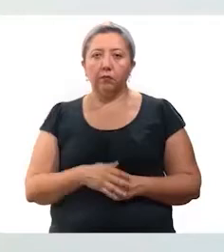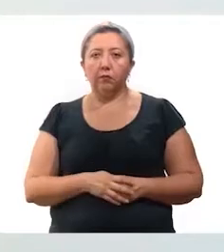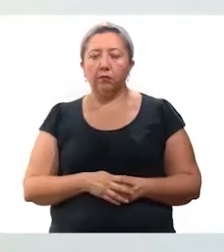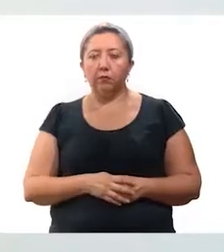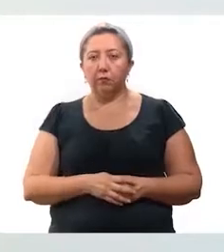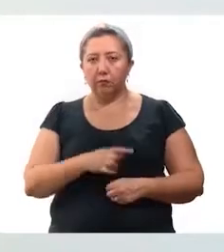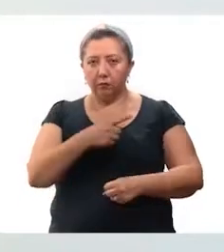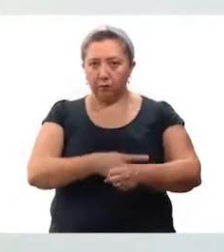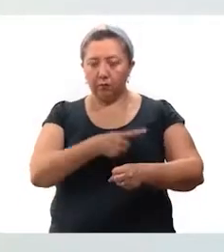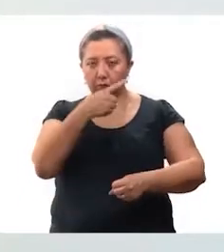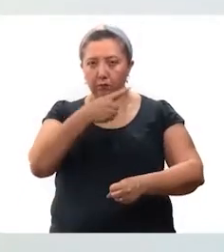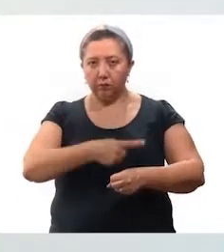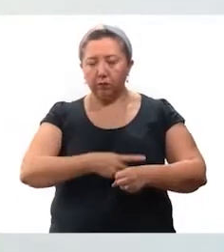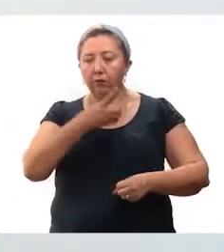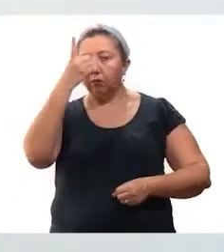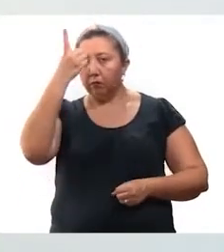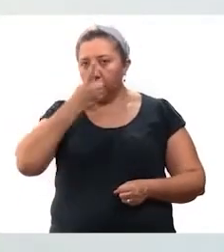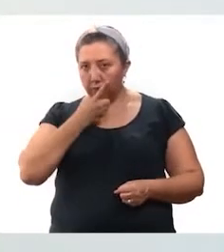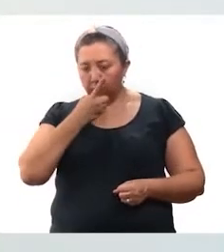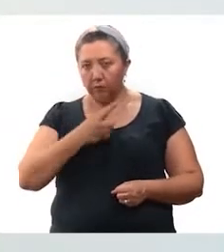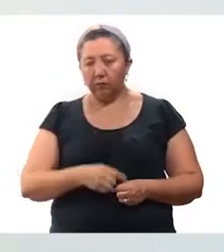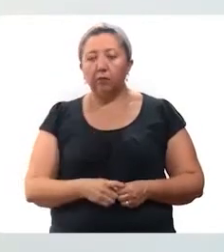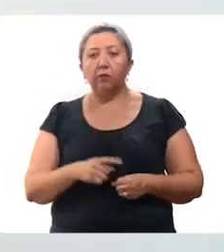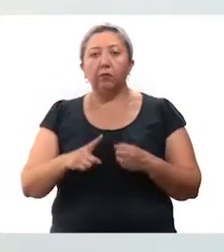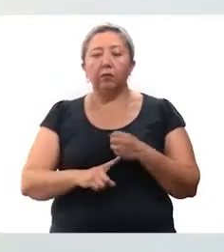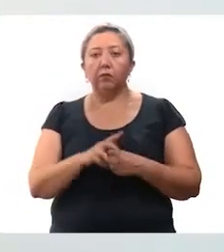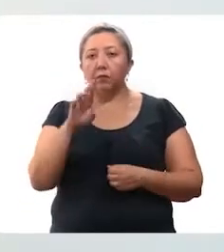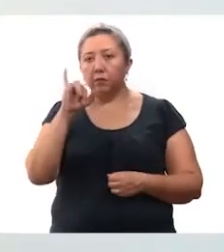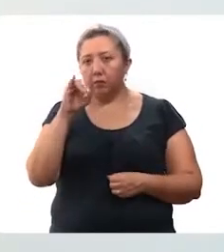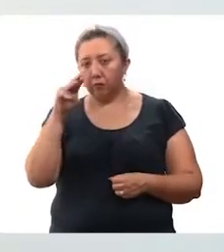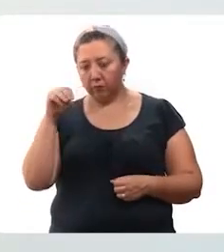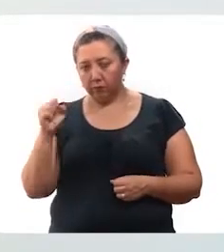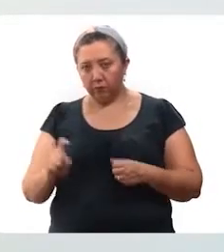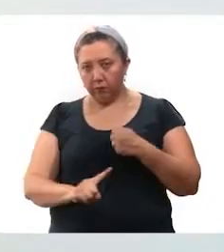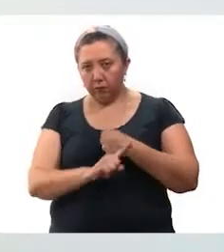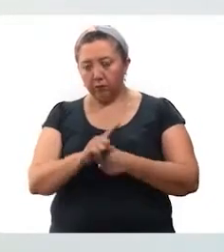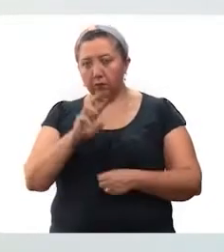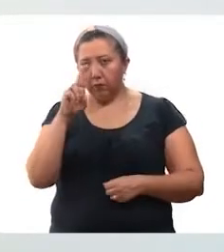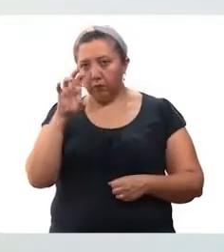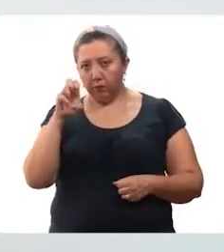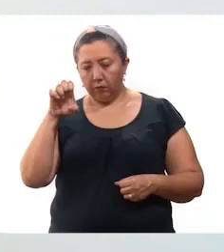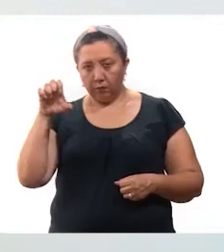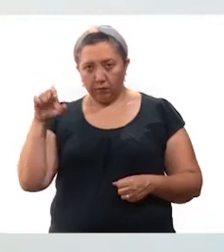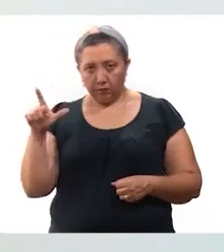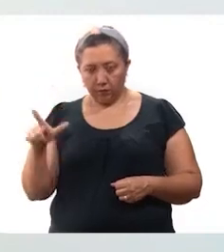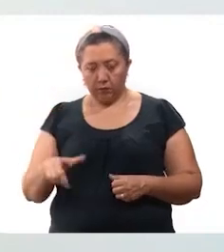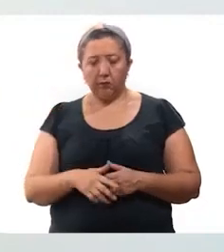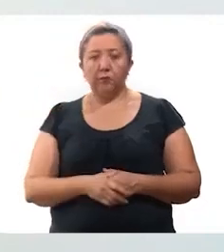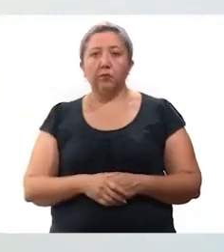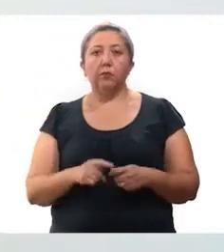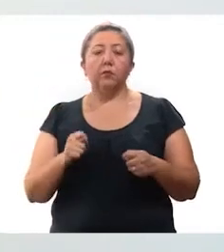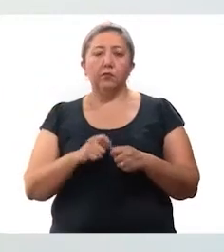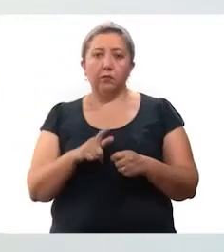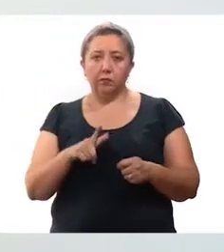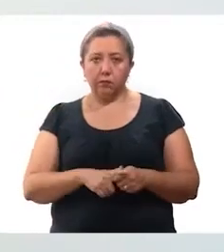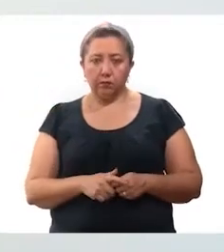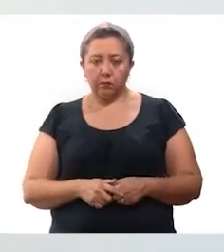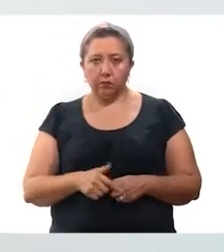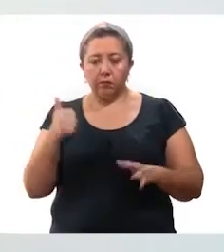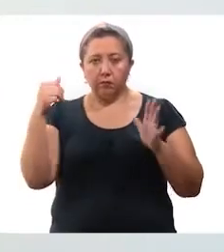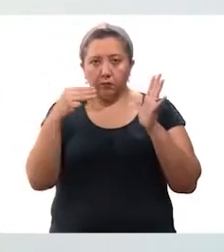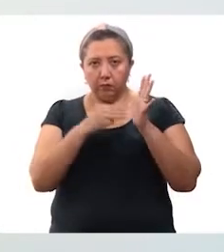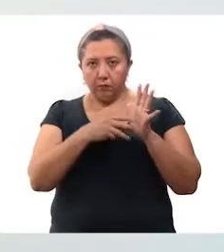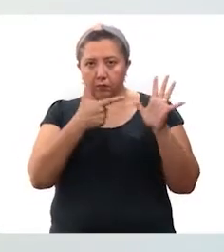encontraban hipertensión, diabetes, inmunosupresión e insuficiencia renal crónica. En total son